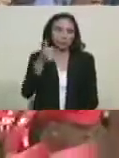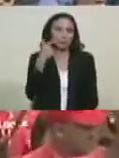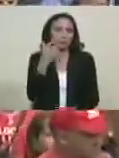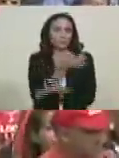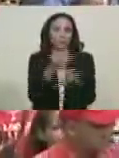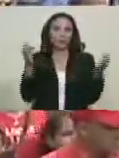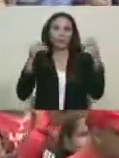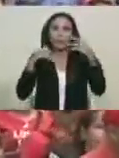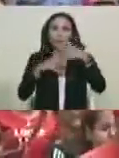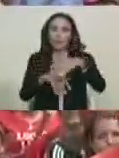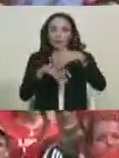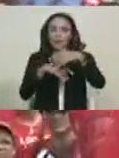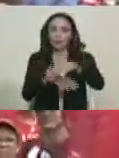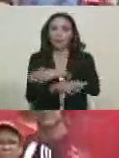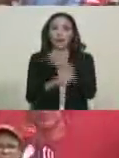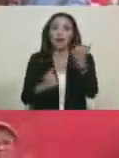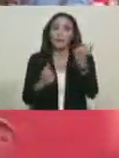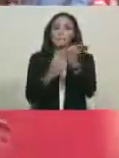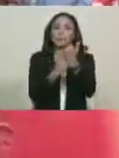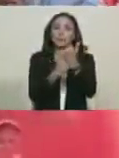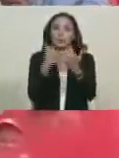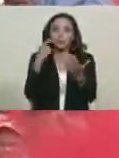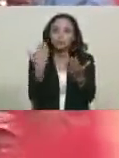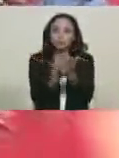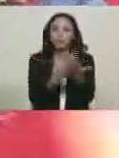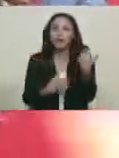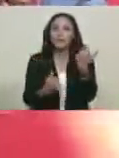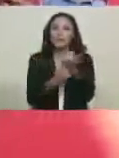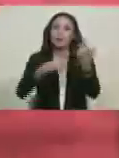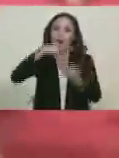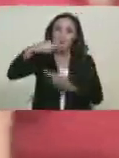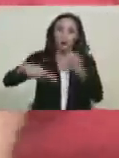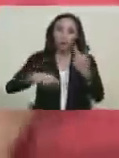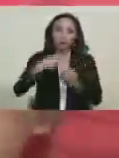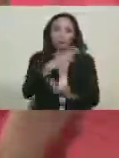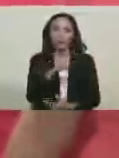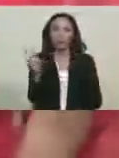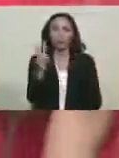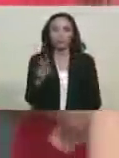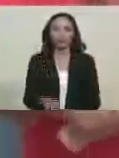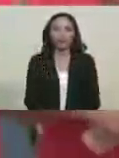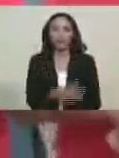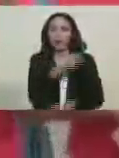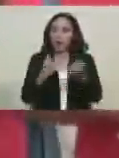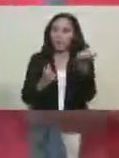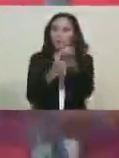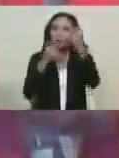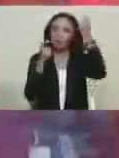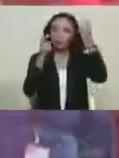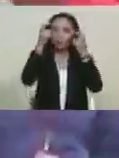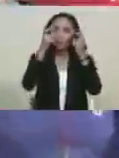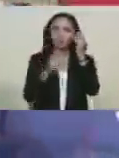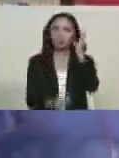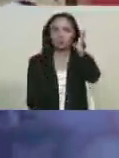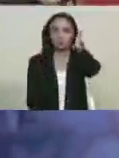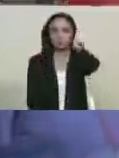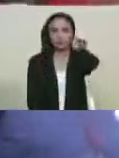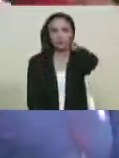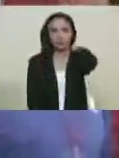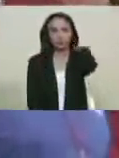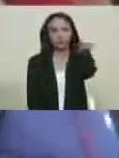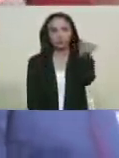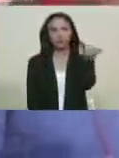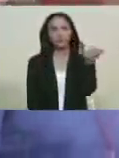revolucionarias que apoyan y sustentan la revolución bolivariana de venezuela- de la fuerza chavista con alegría